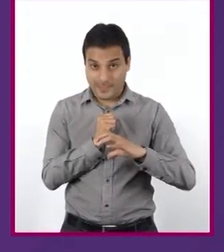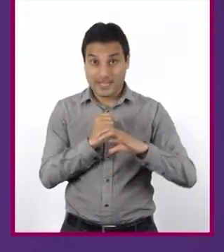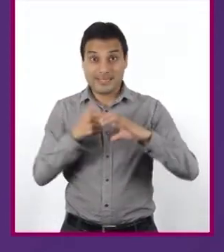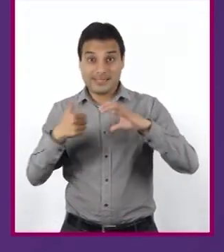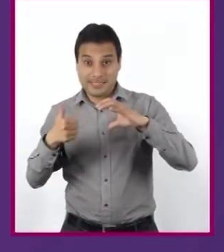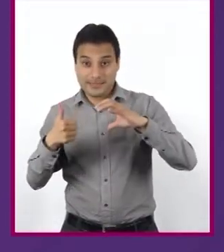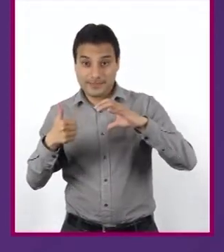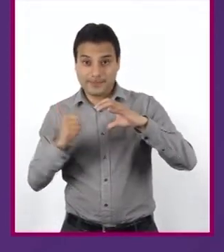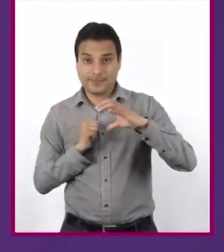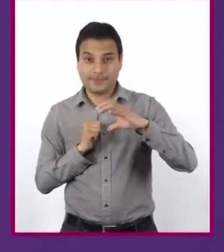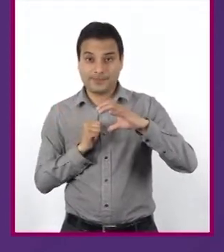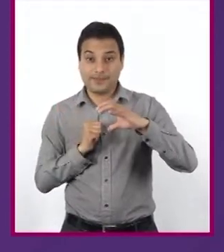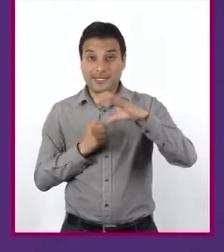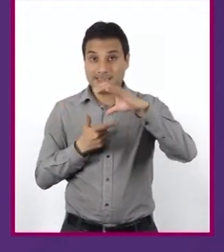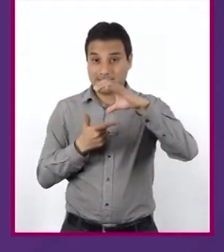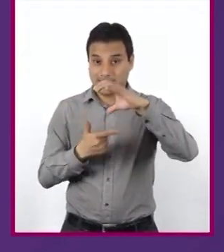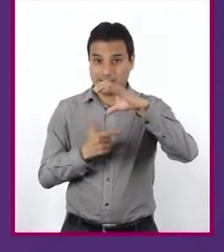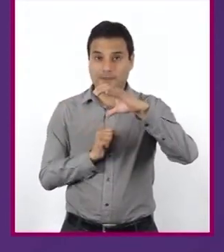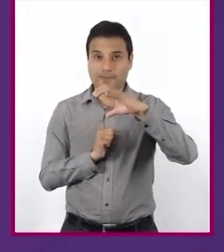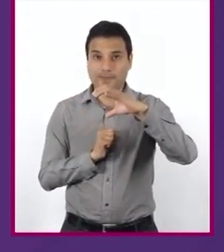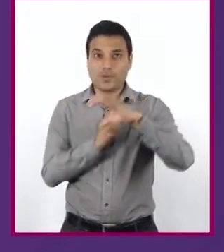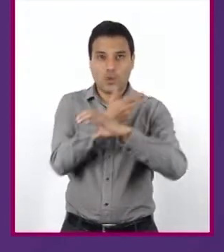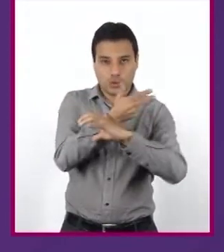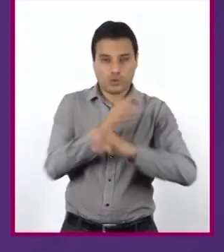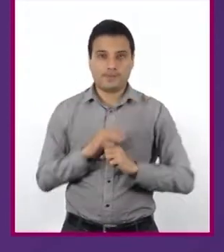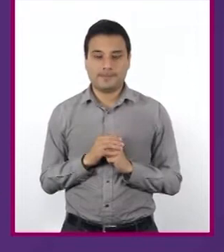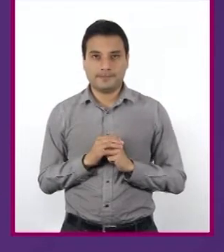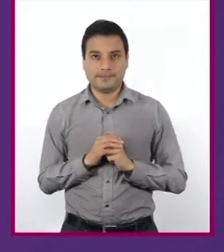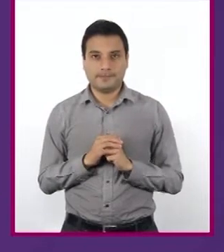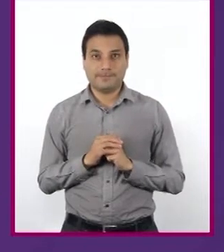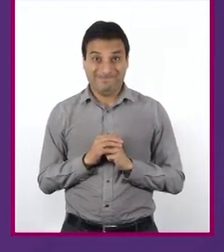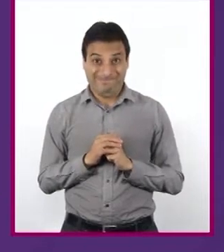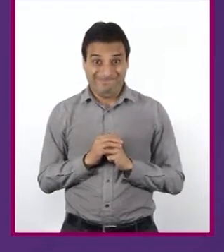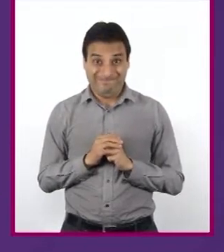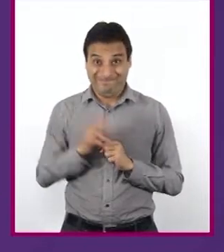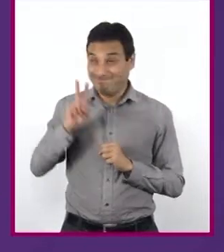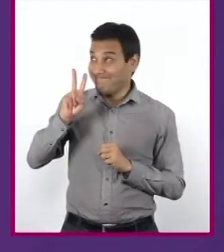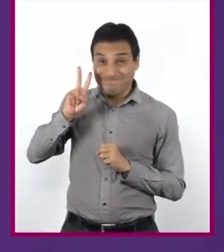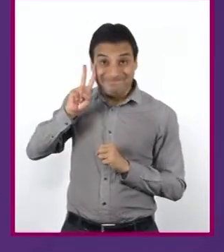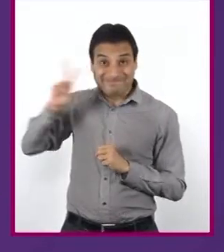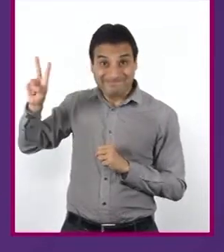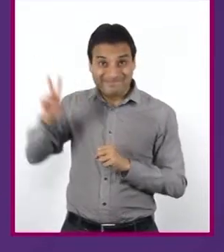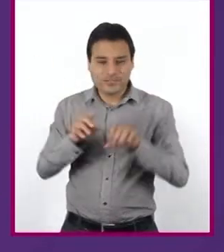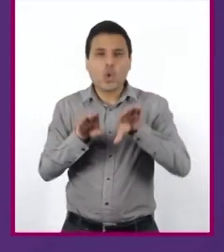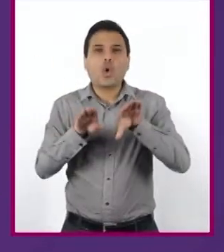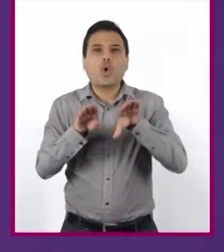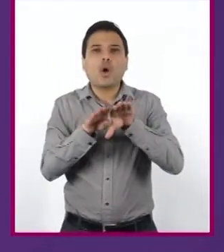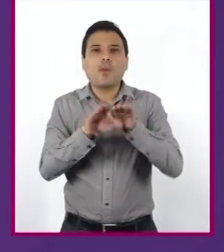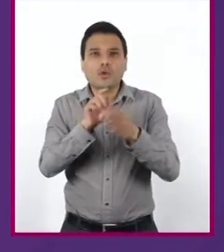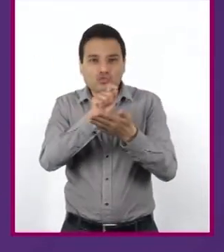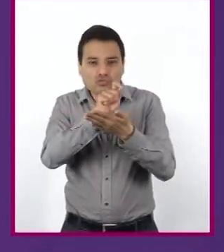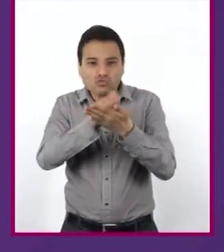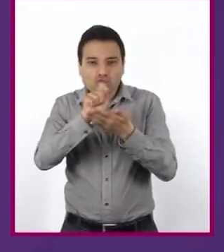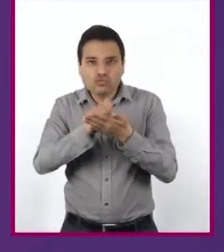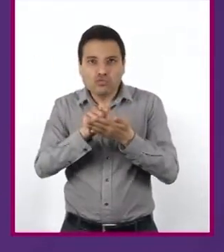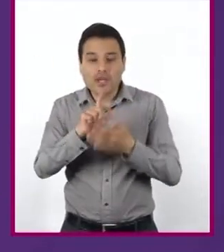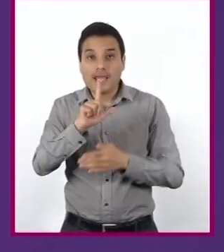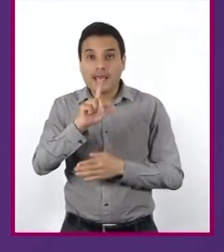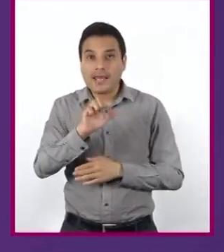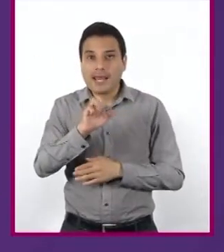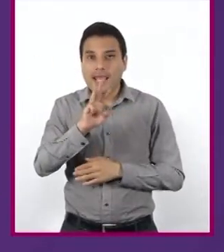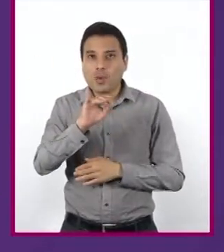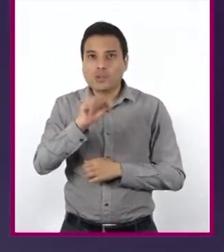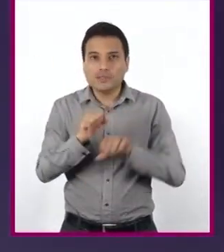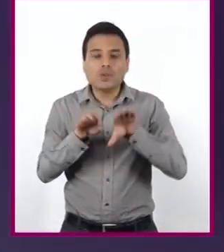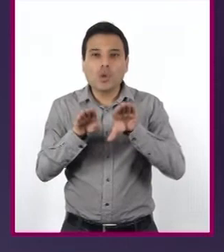6, 7 y 8. Observen cómo queda la estructura de Lewis o diagrama